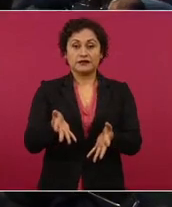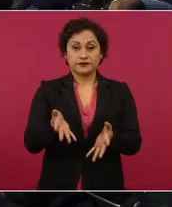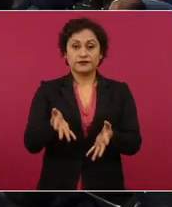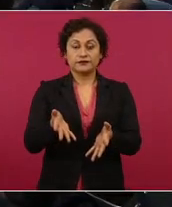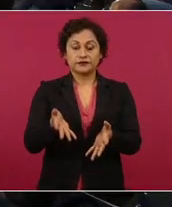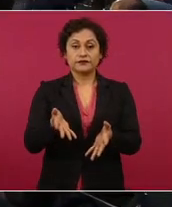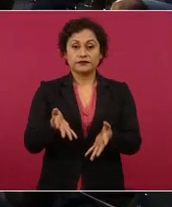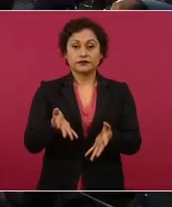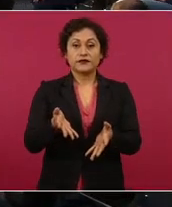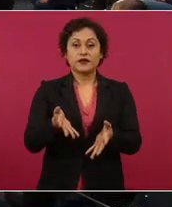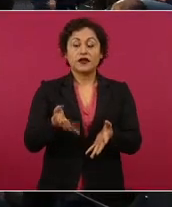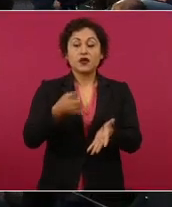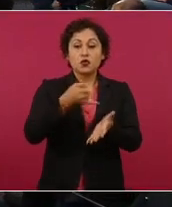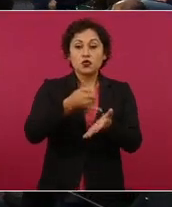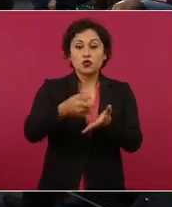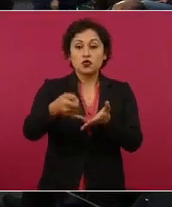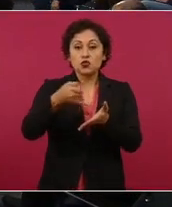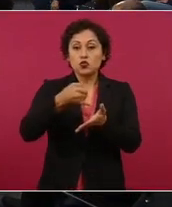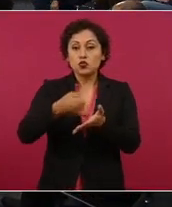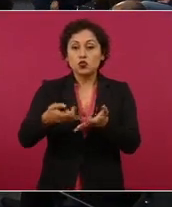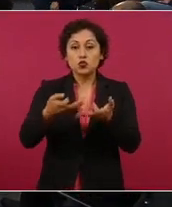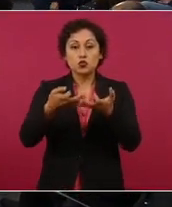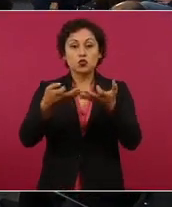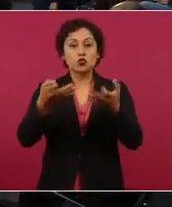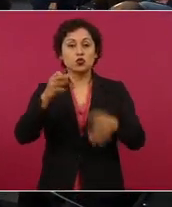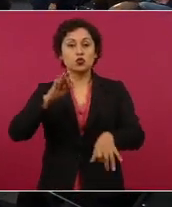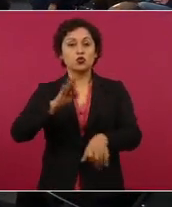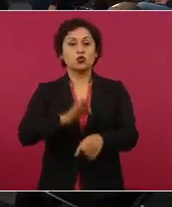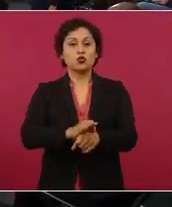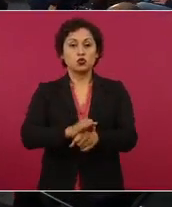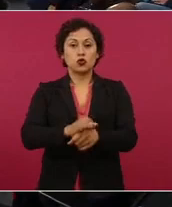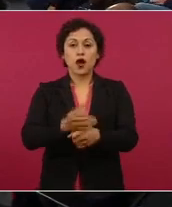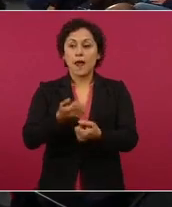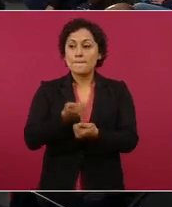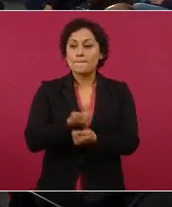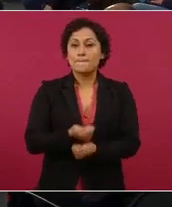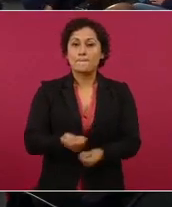fertilizantes gratuitos en todo el país